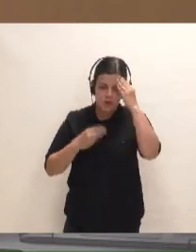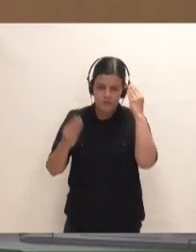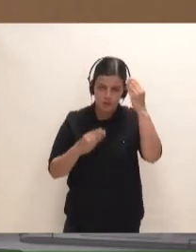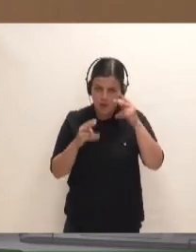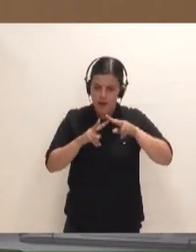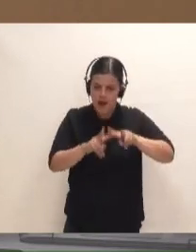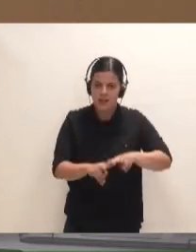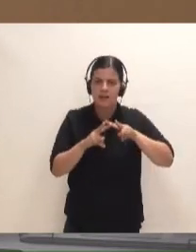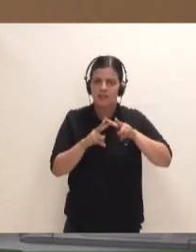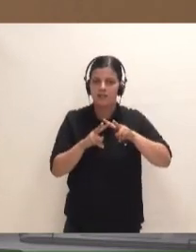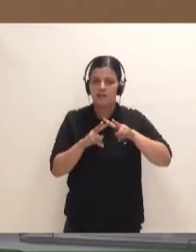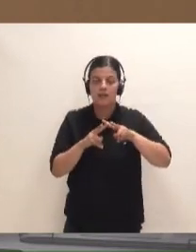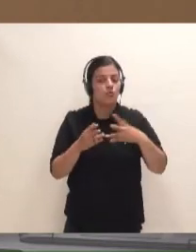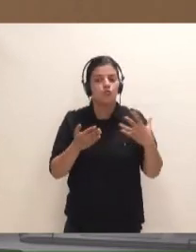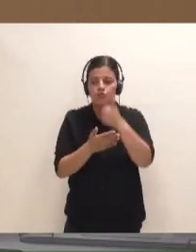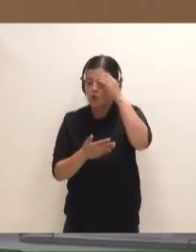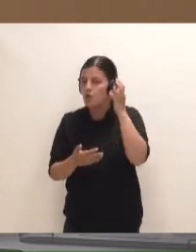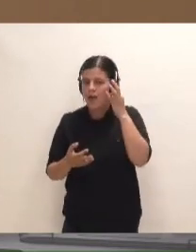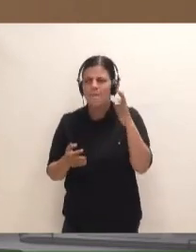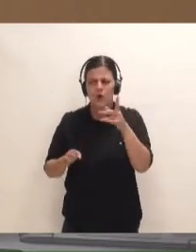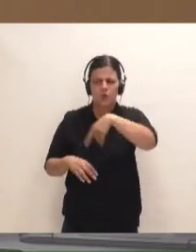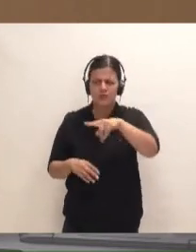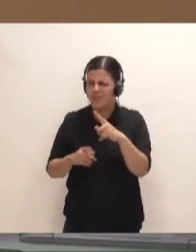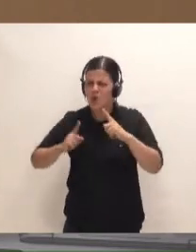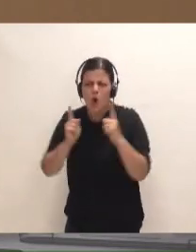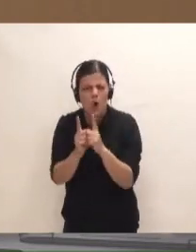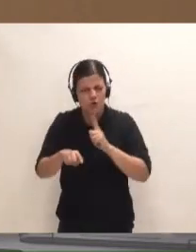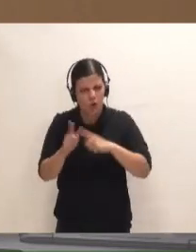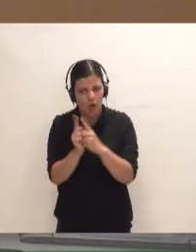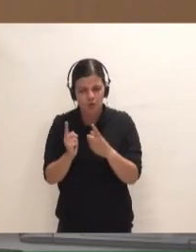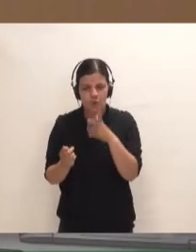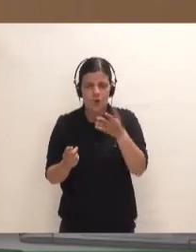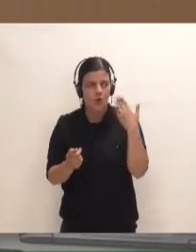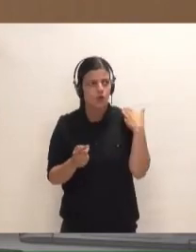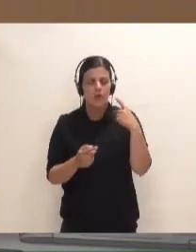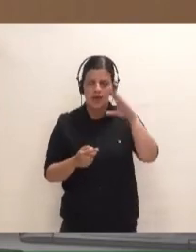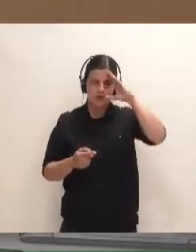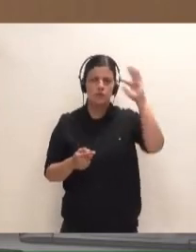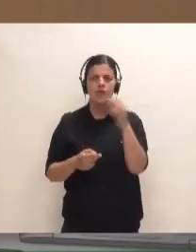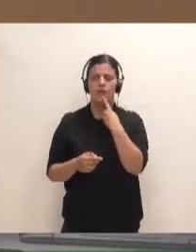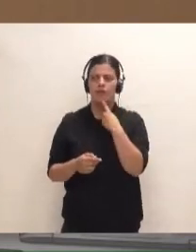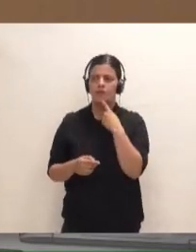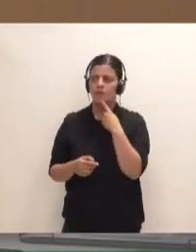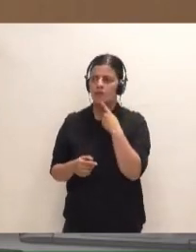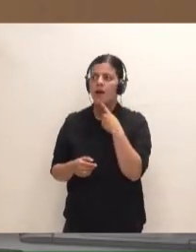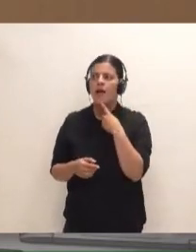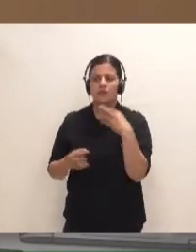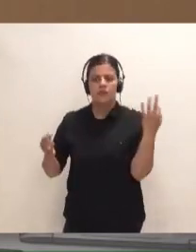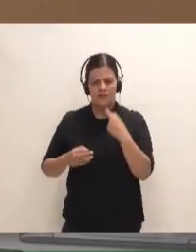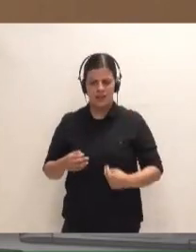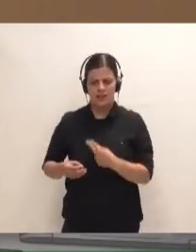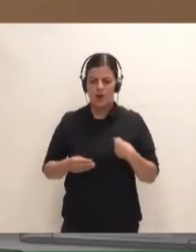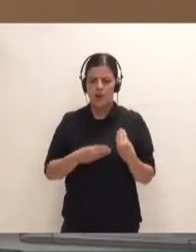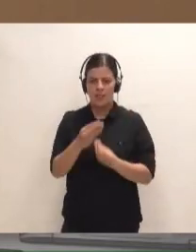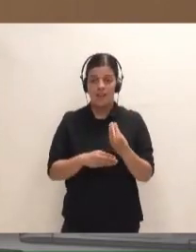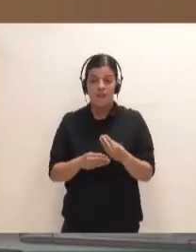tenemos que hacer todos y todas, pero es que el problema es que ustedes tienen unos periodos de reflexión cortísimos, porque es el otro día le escuchaba diciendo qué es lo que había que hacer a los cristianos y le